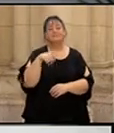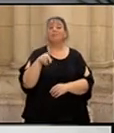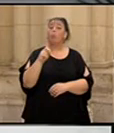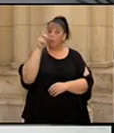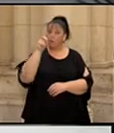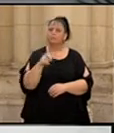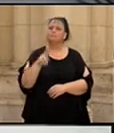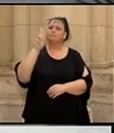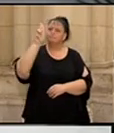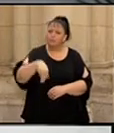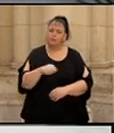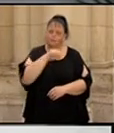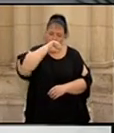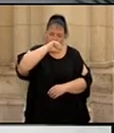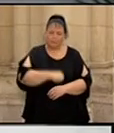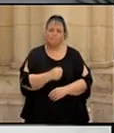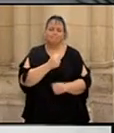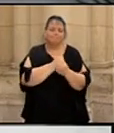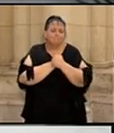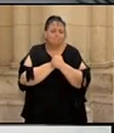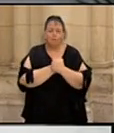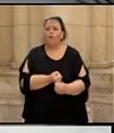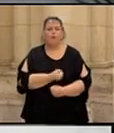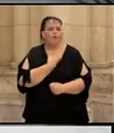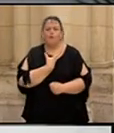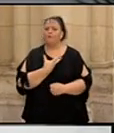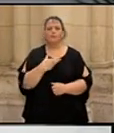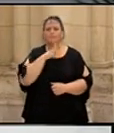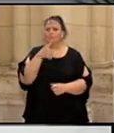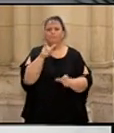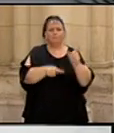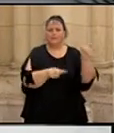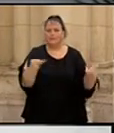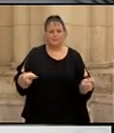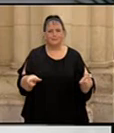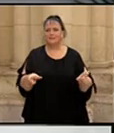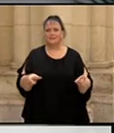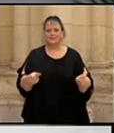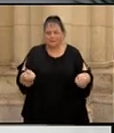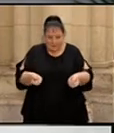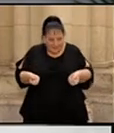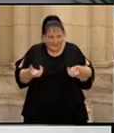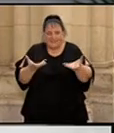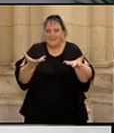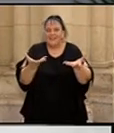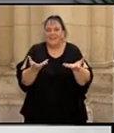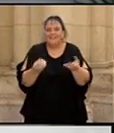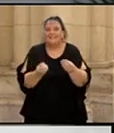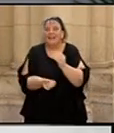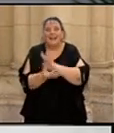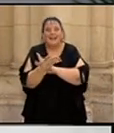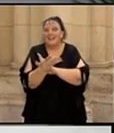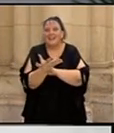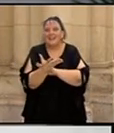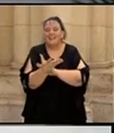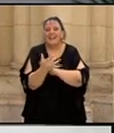que tiene pasión por el ser humano. El ser humano salió de las manos de Dios.